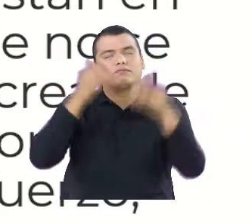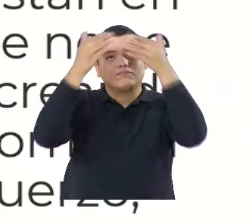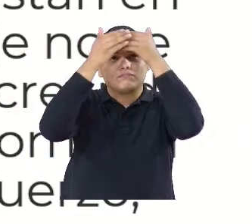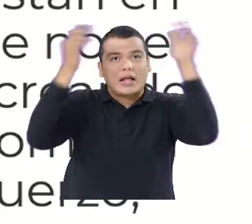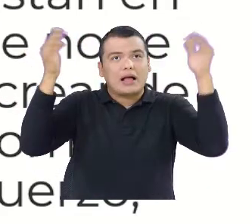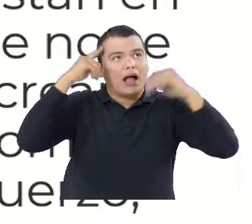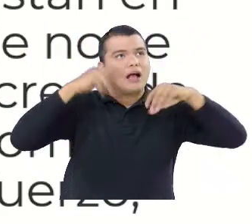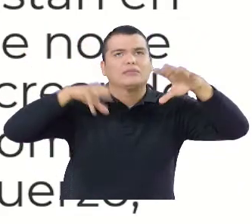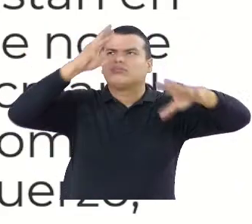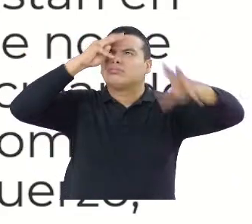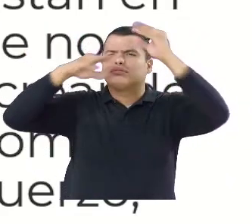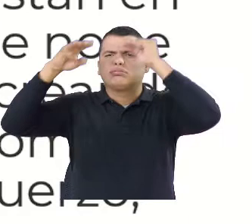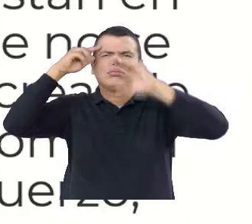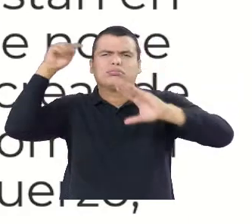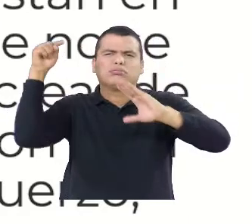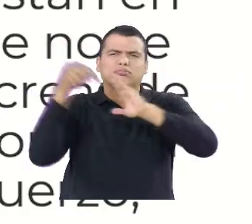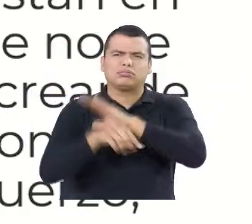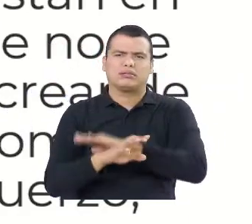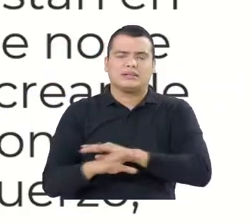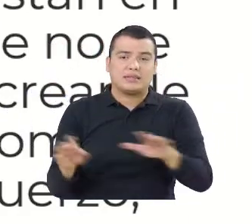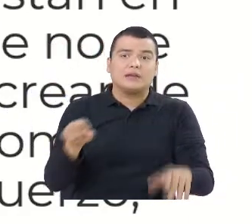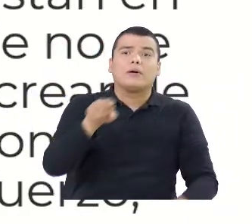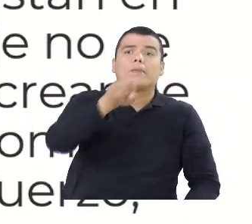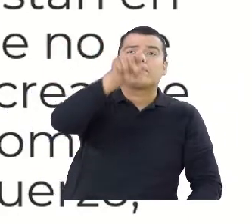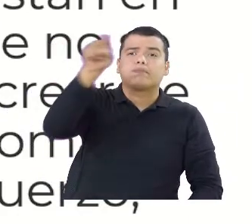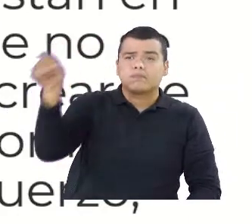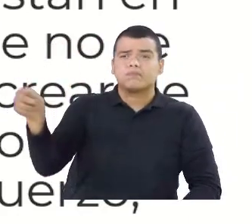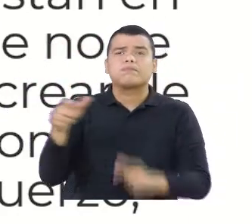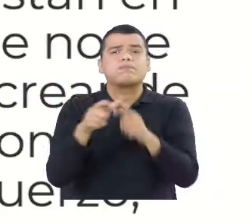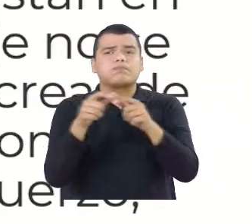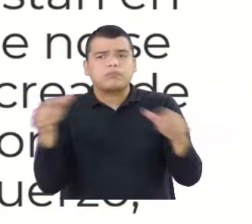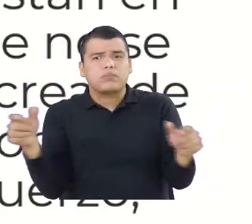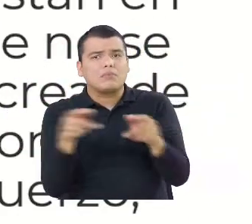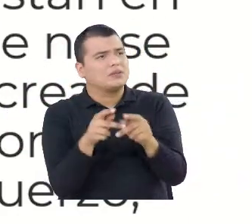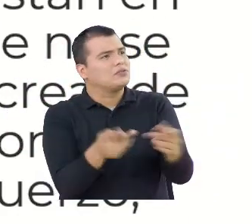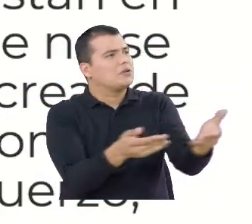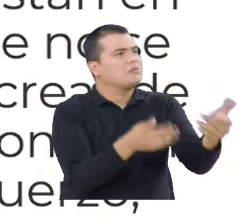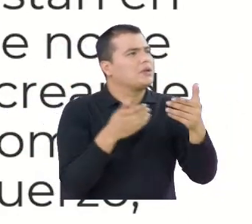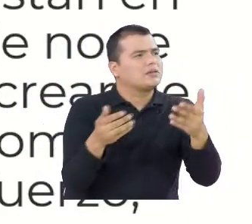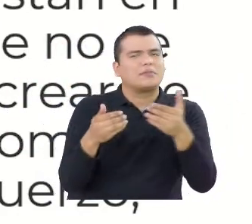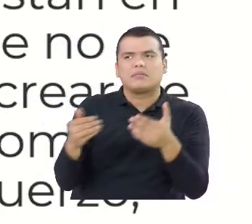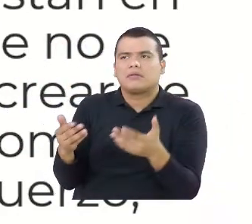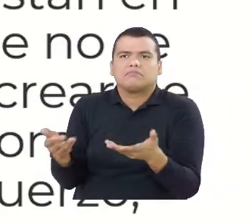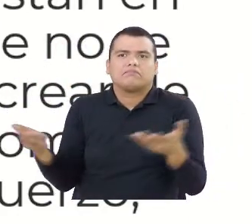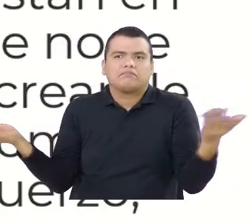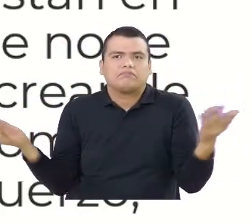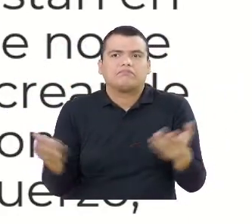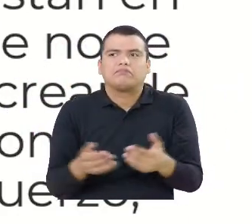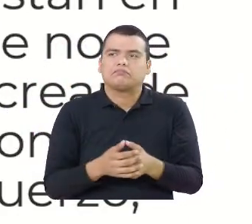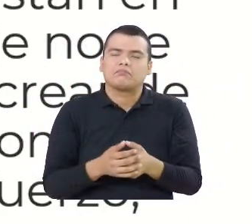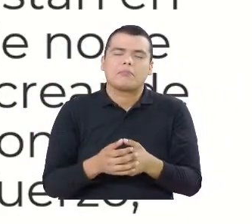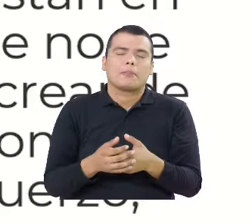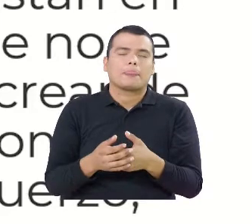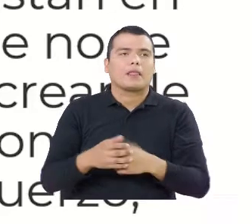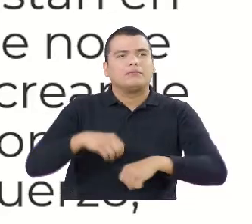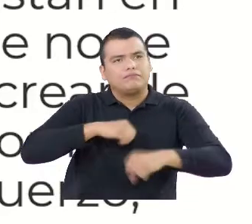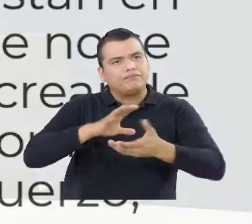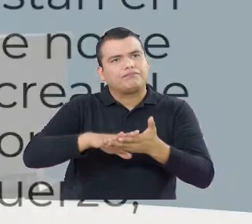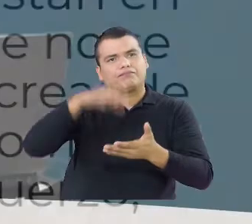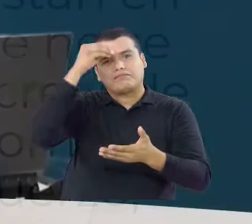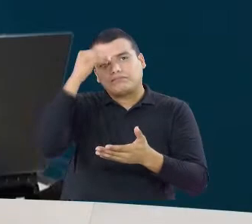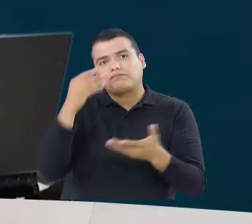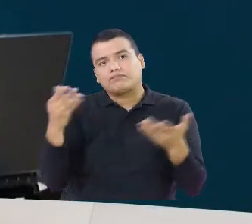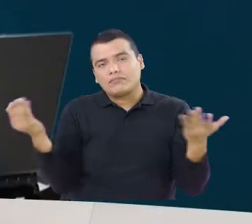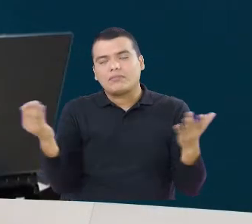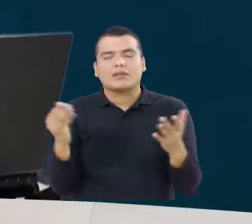ir hacia otros caminos, hacia el camino, por ejemplo, del dinero fácil, que lo podemos ver hace muchos años en